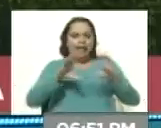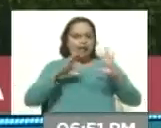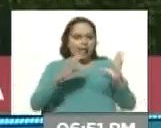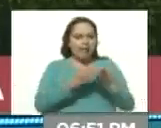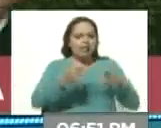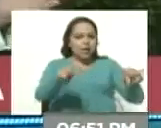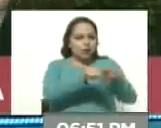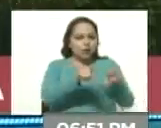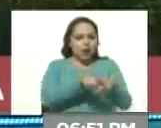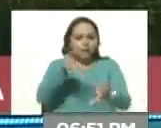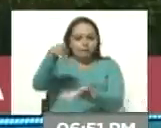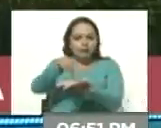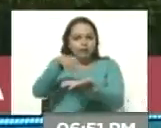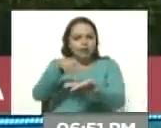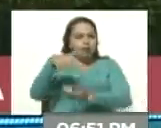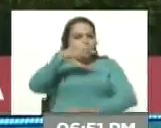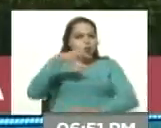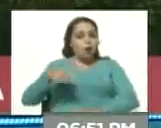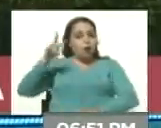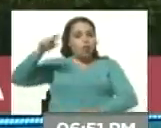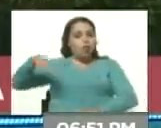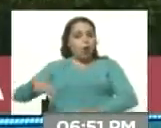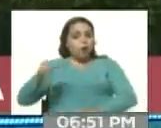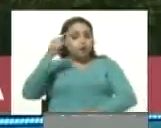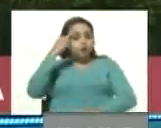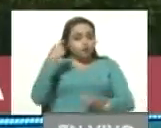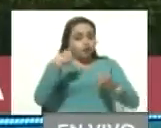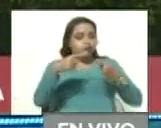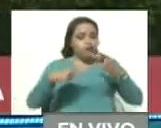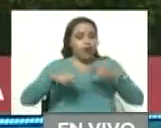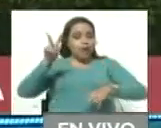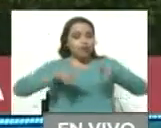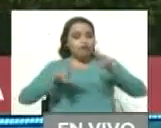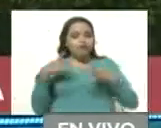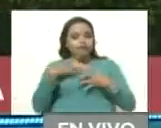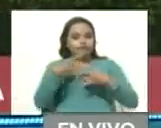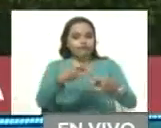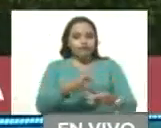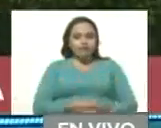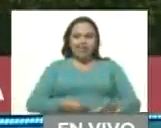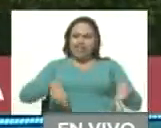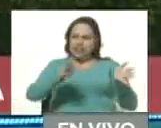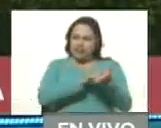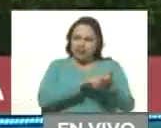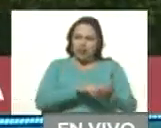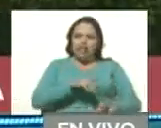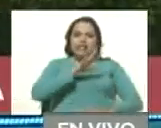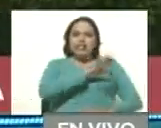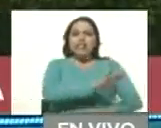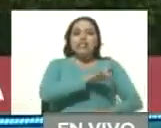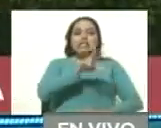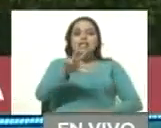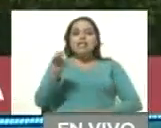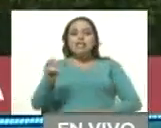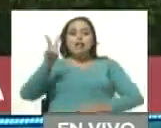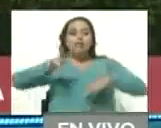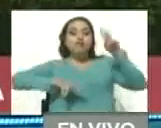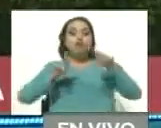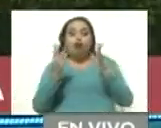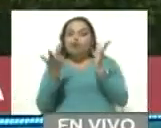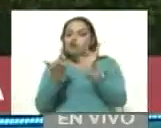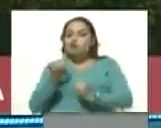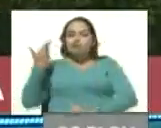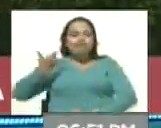del pueblo todo el día con una cantidad de ponencias interesantísima repito son 530 ponencias un récord